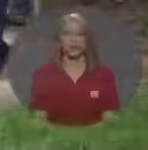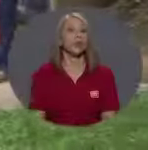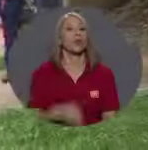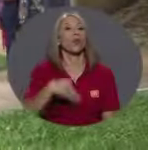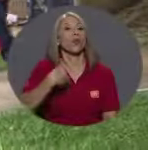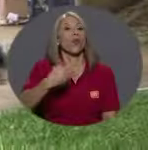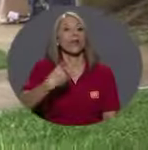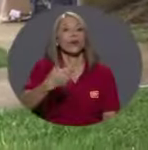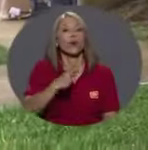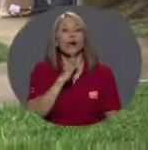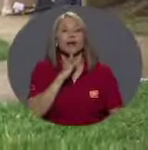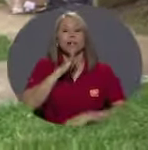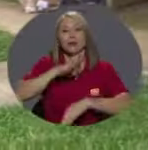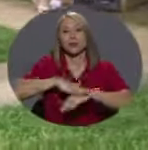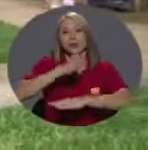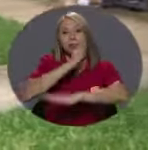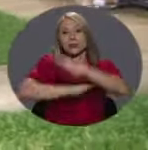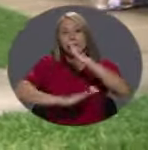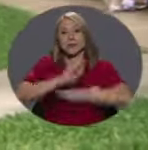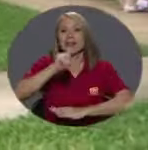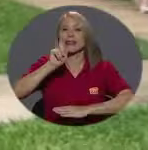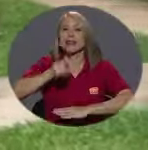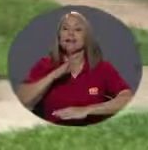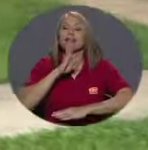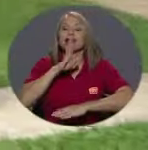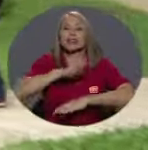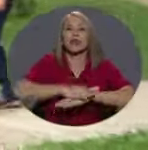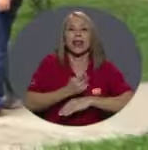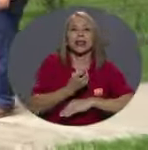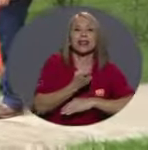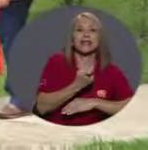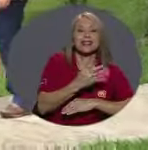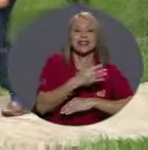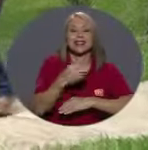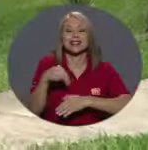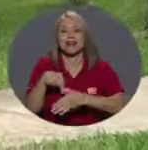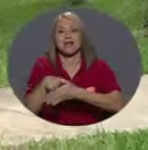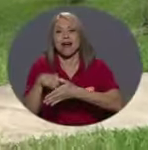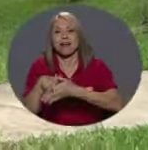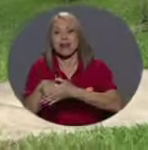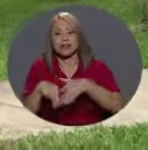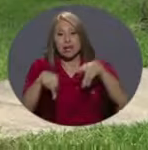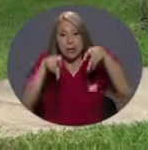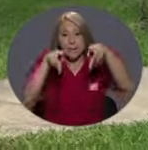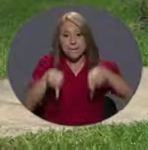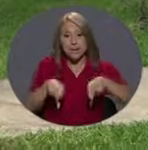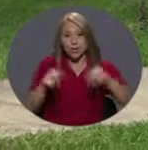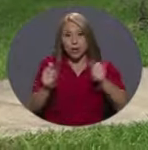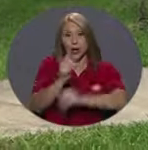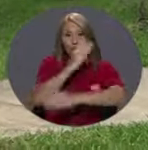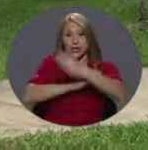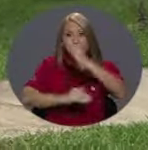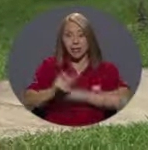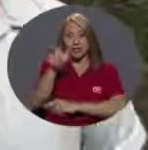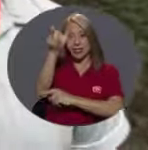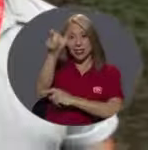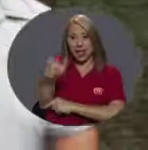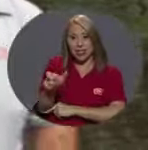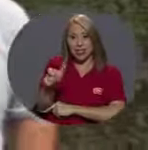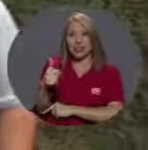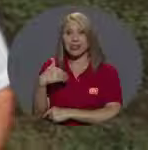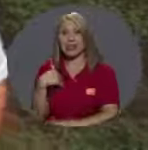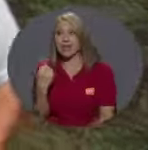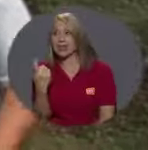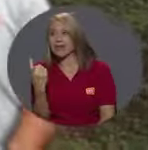Cuando hablamos de discapacidad, debemos hablar de deficiencias y de barreras. La persona con discapacidad vive la